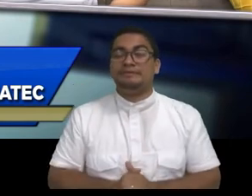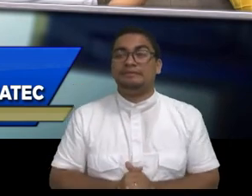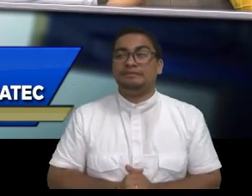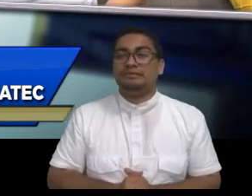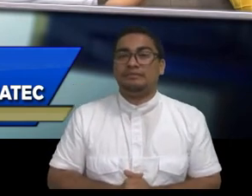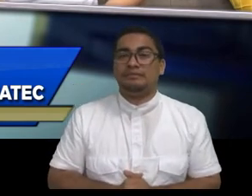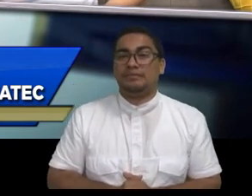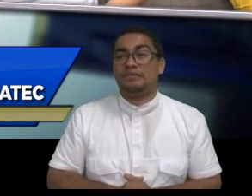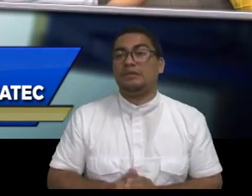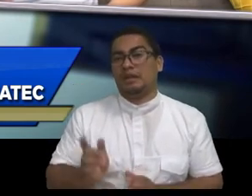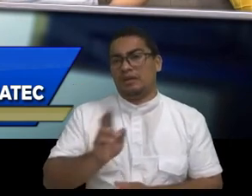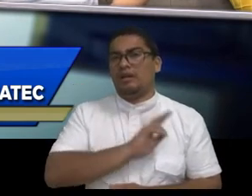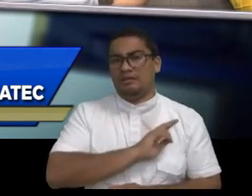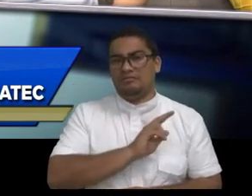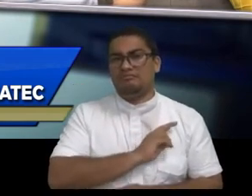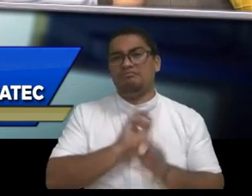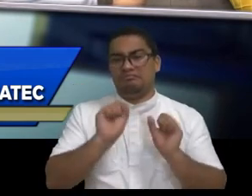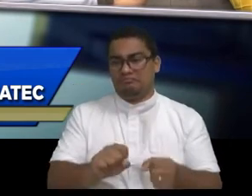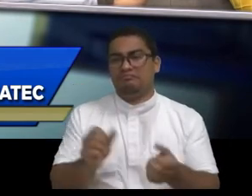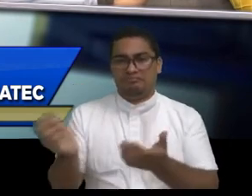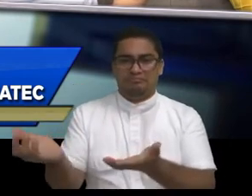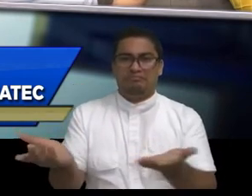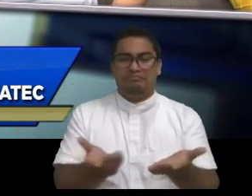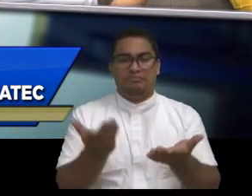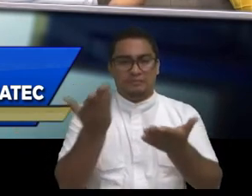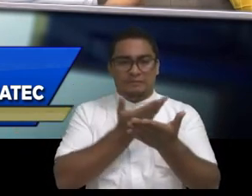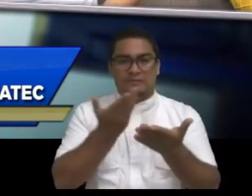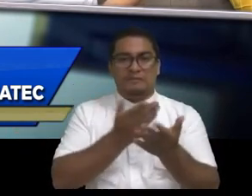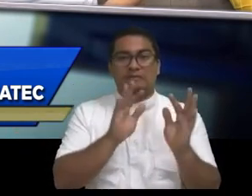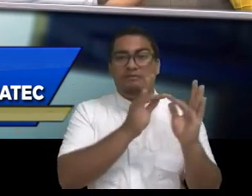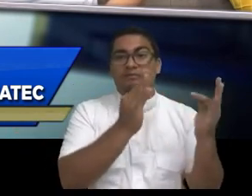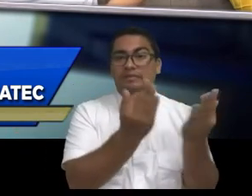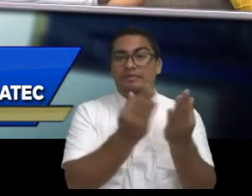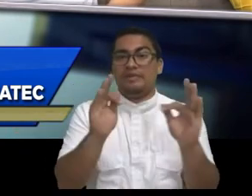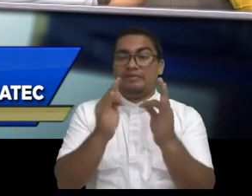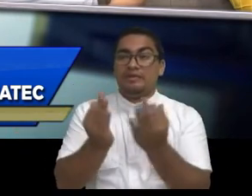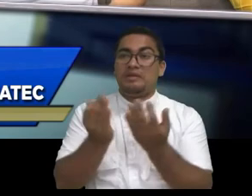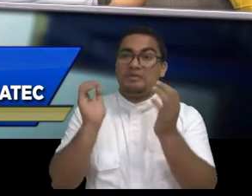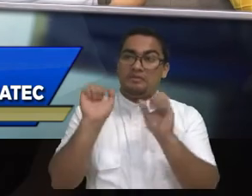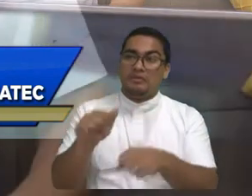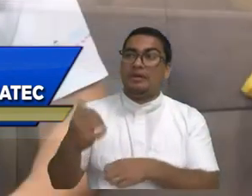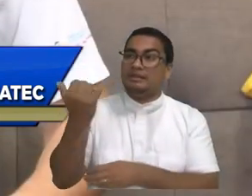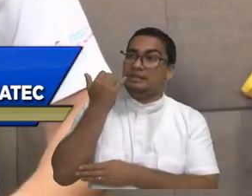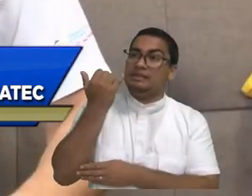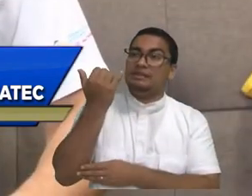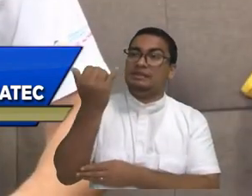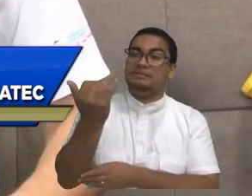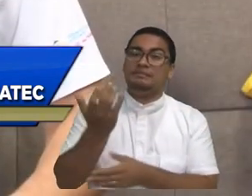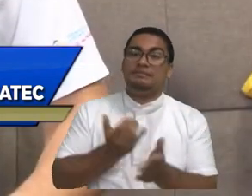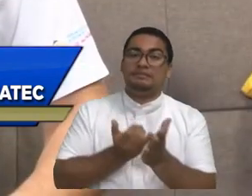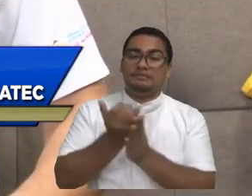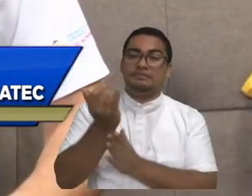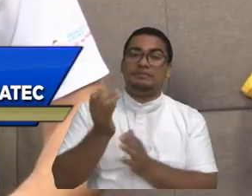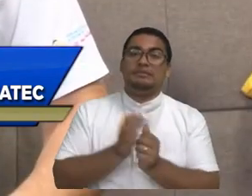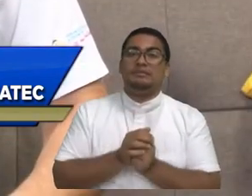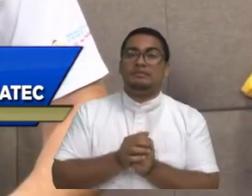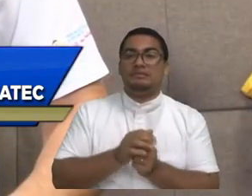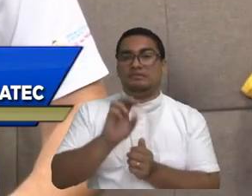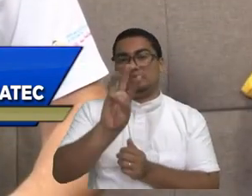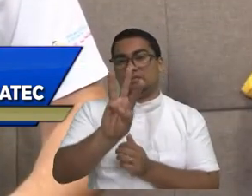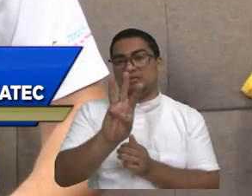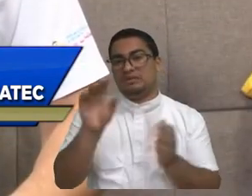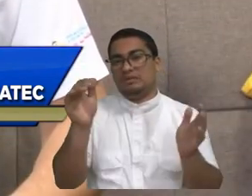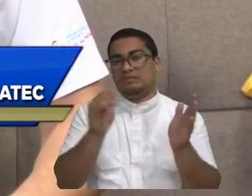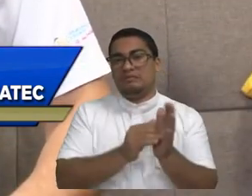disponibilidad pues quisiera hacer el llamado a la familia de que puedan llamarnos indagar tenemos casi tres mil becas disponibles